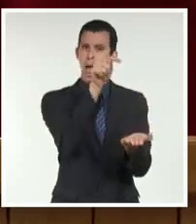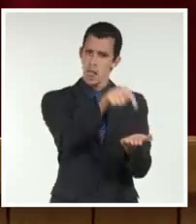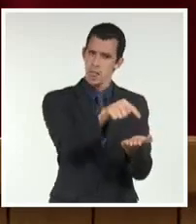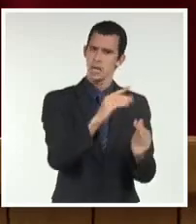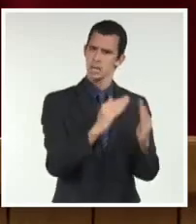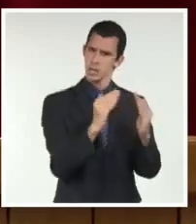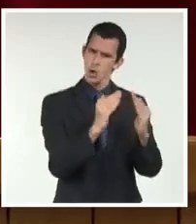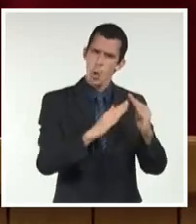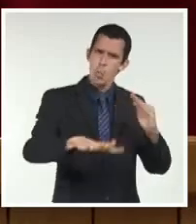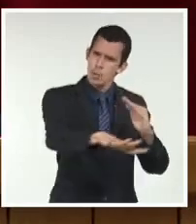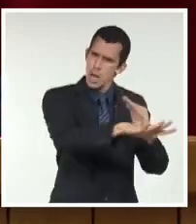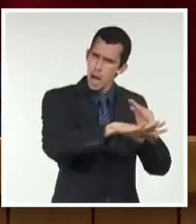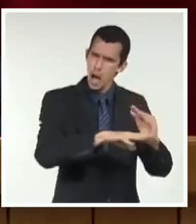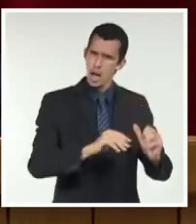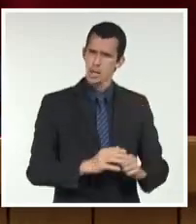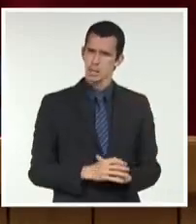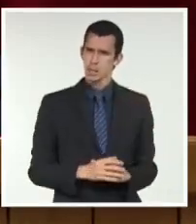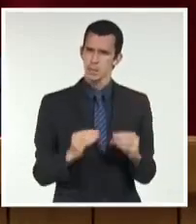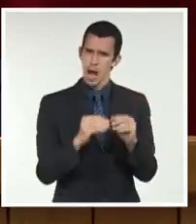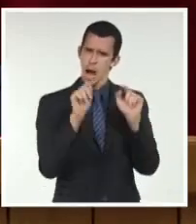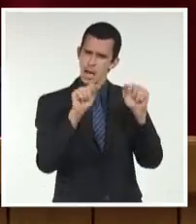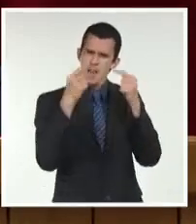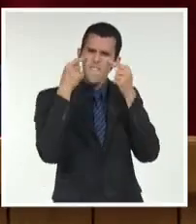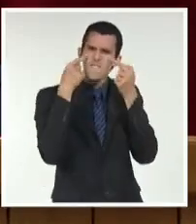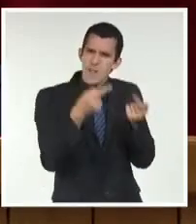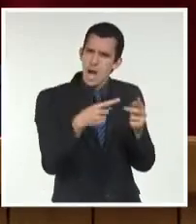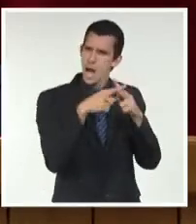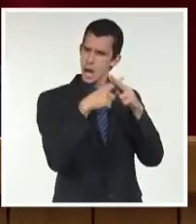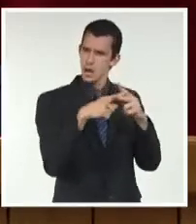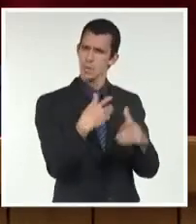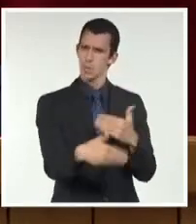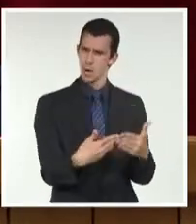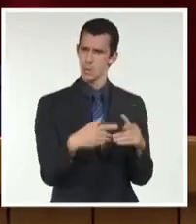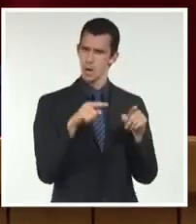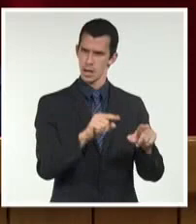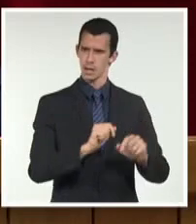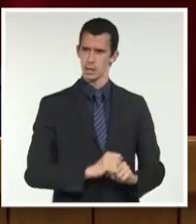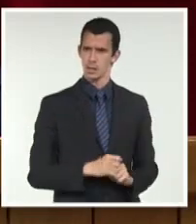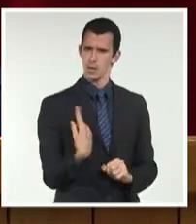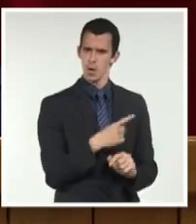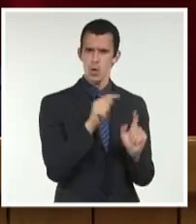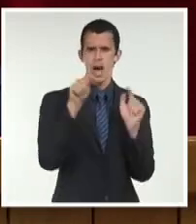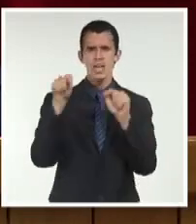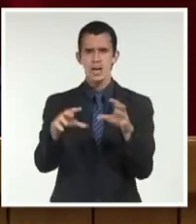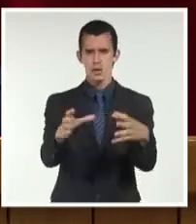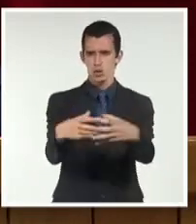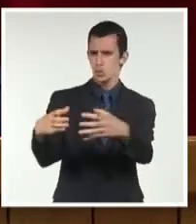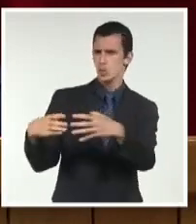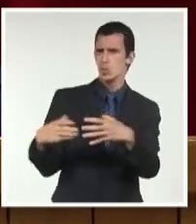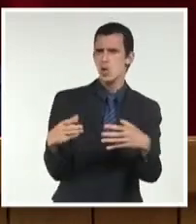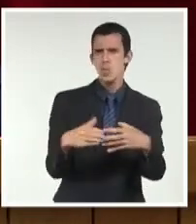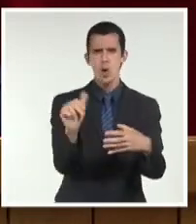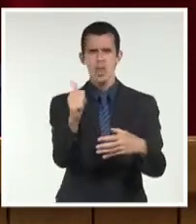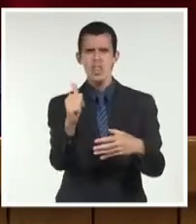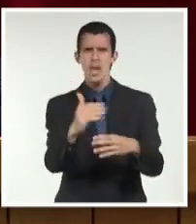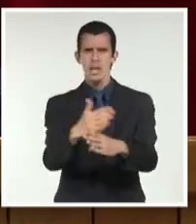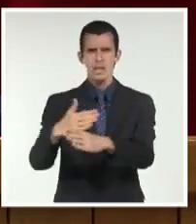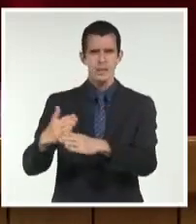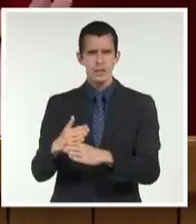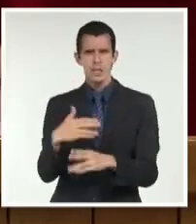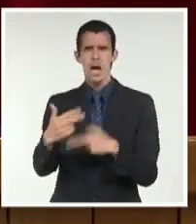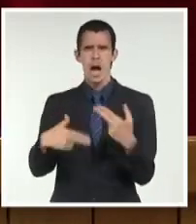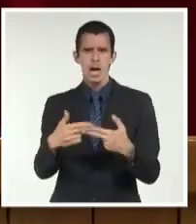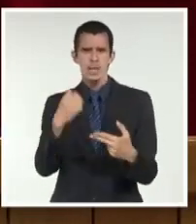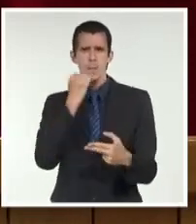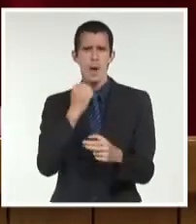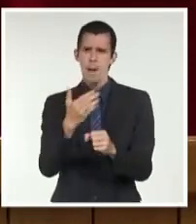Lo que discuten las comisiones y lo que finalmente se aprueba será más efectivo mientras más se sistematice ese